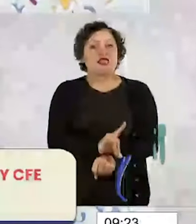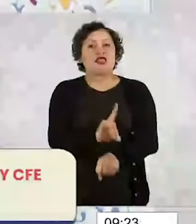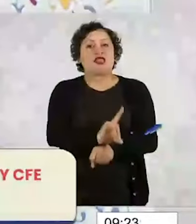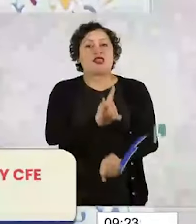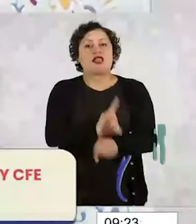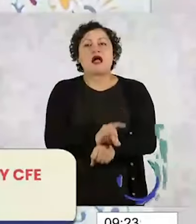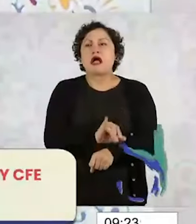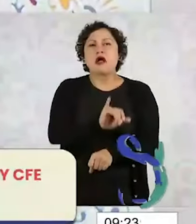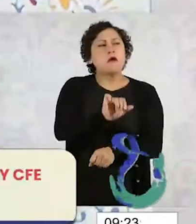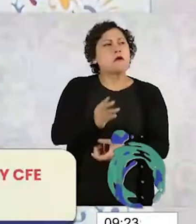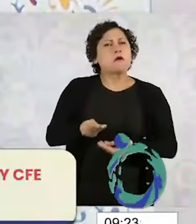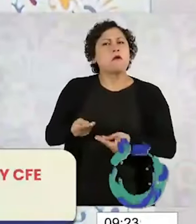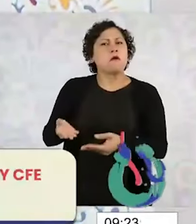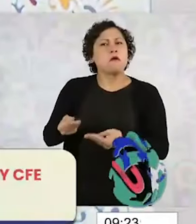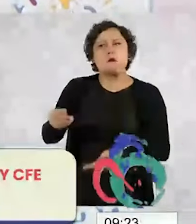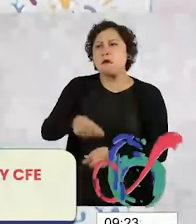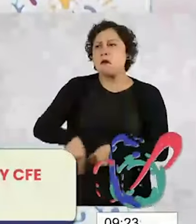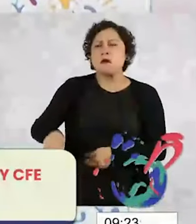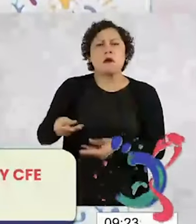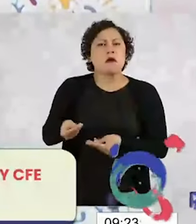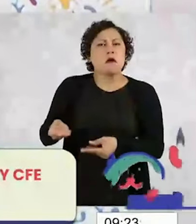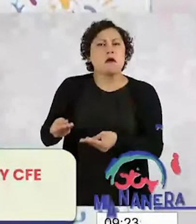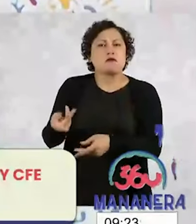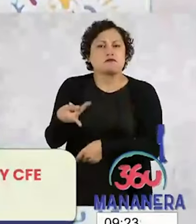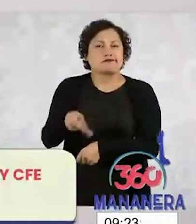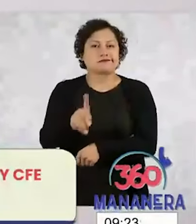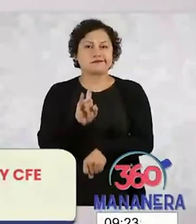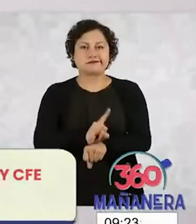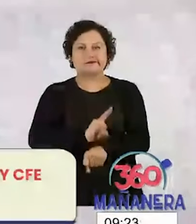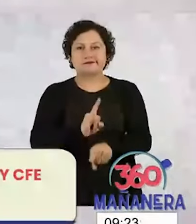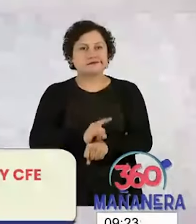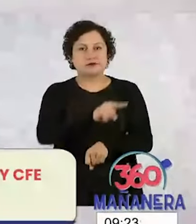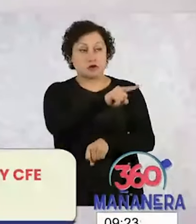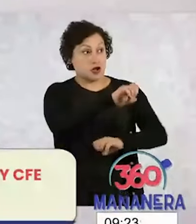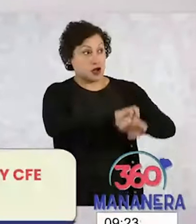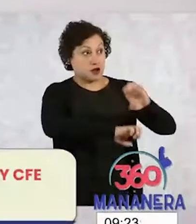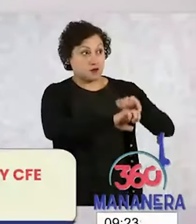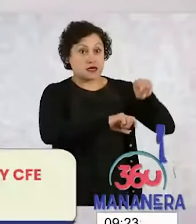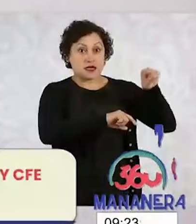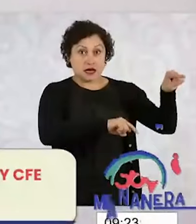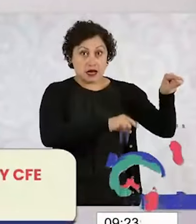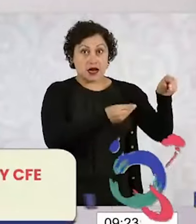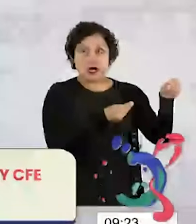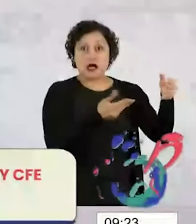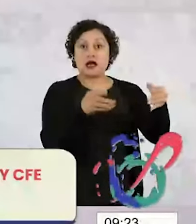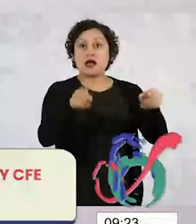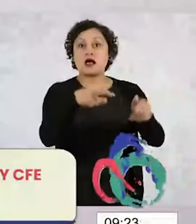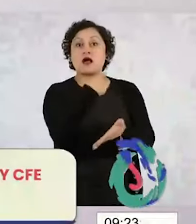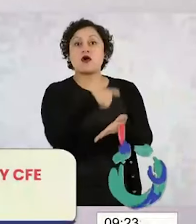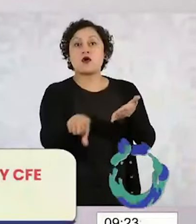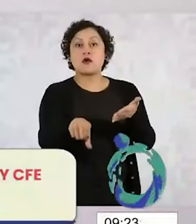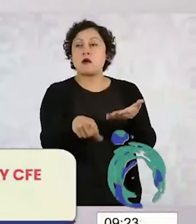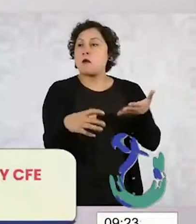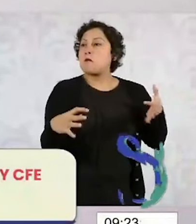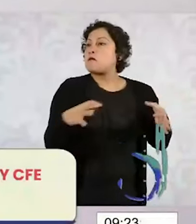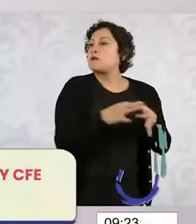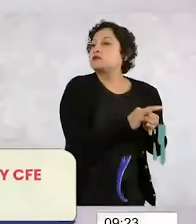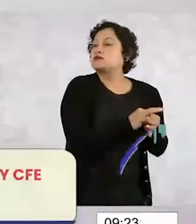mercado eléctrico donde alguien generaba aquí alguien compraba aquí y decían somos una